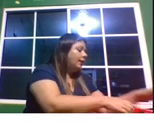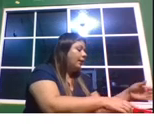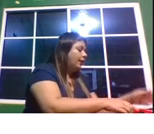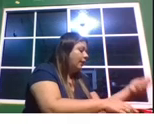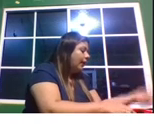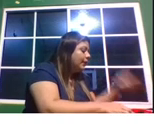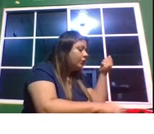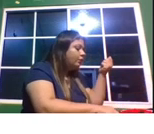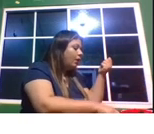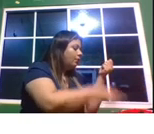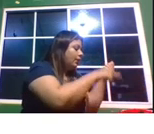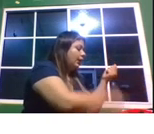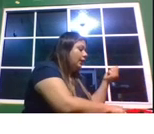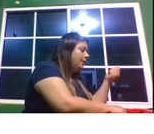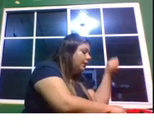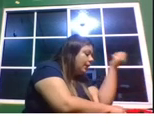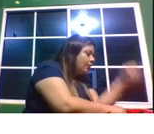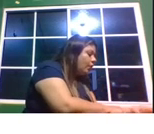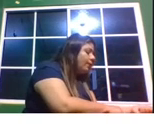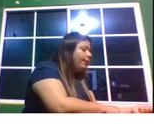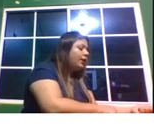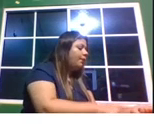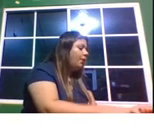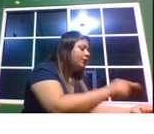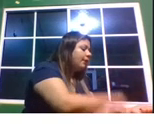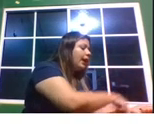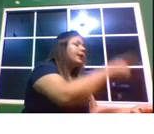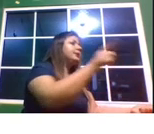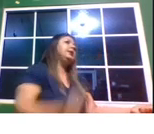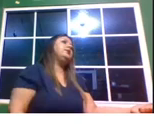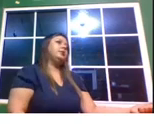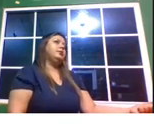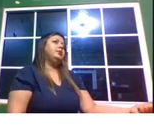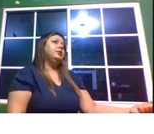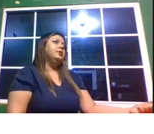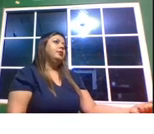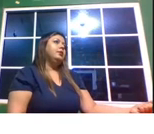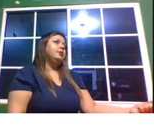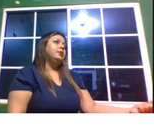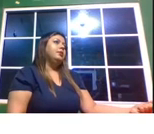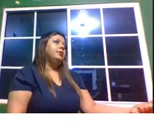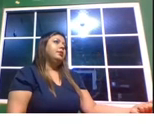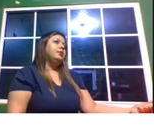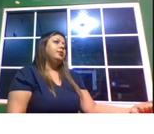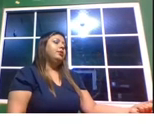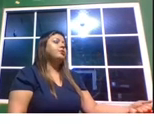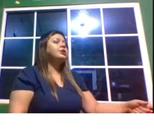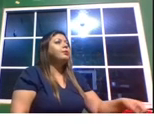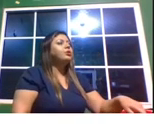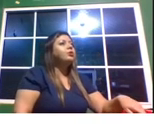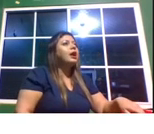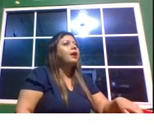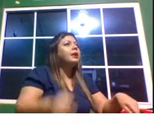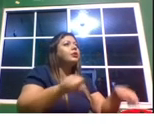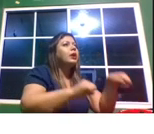usted le hace que tarde más en poder realizar. Y hay un riesgo, ¿verdad? Hay un riesgo. La eficiencia